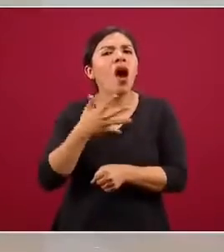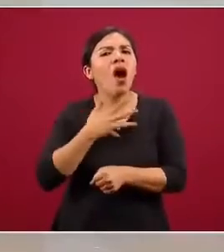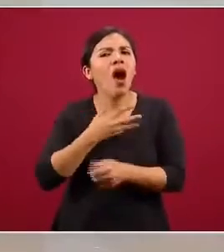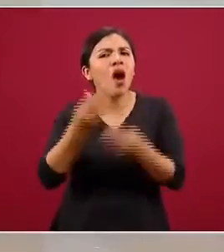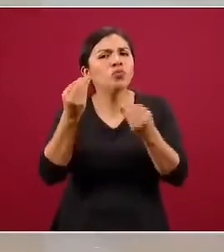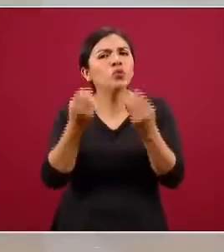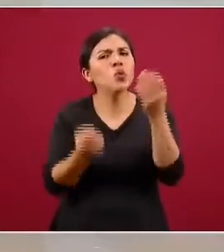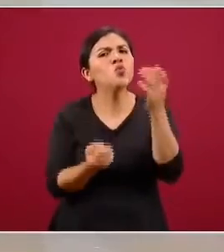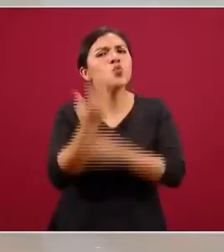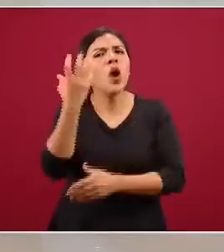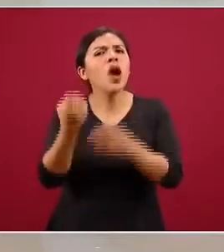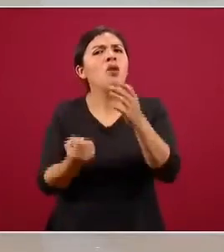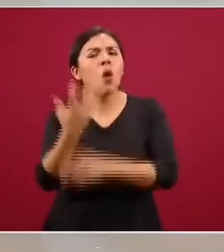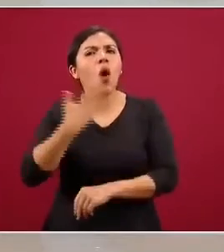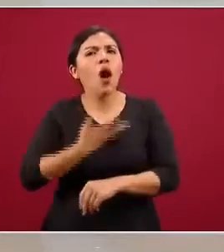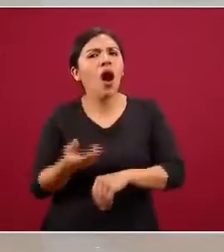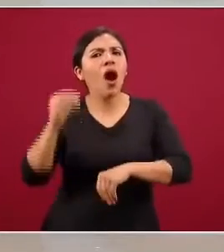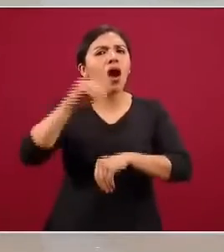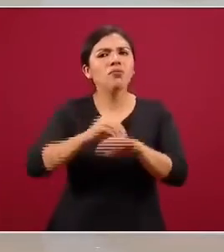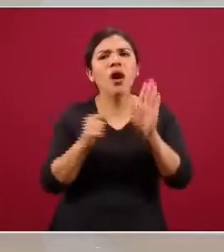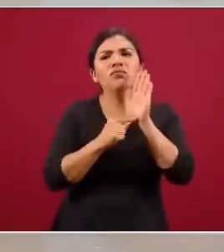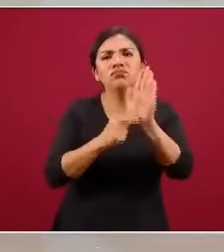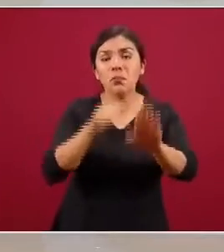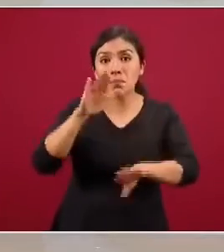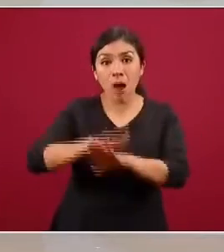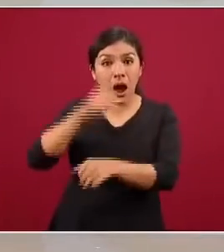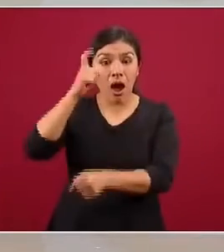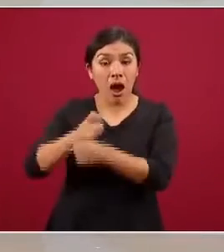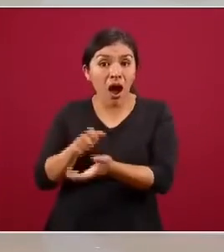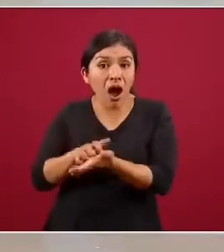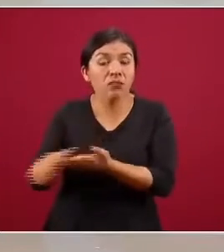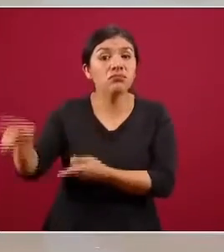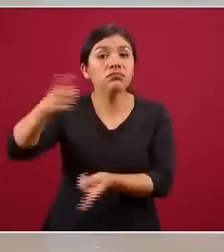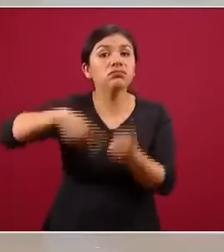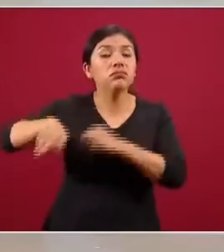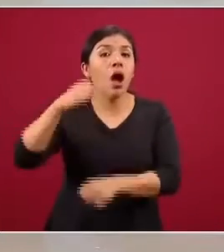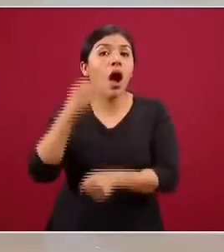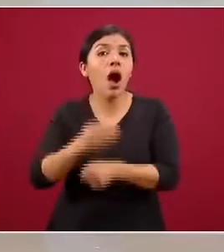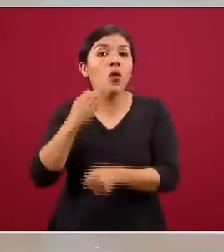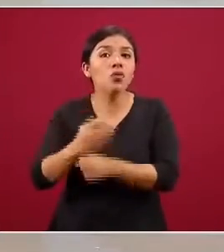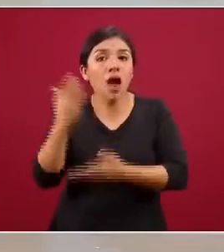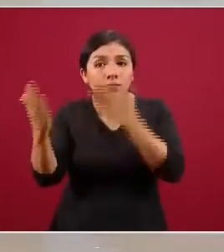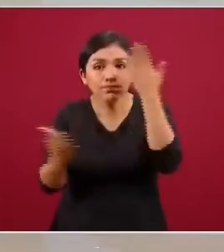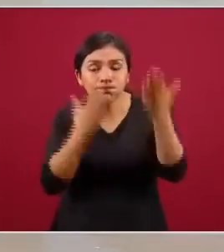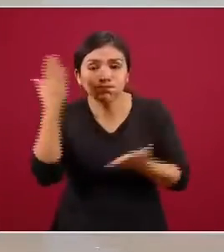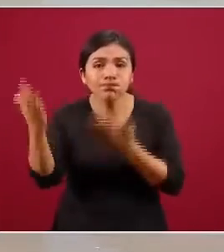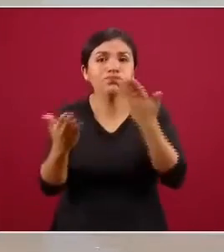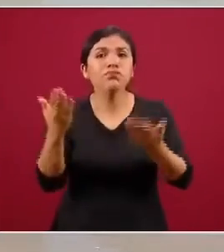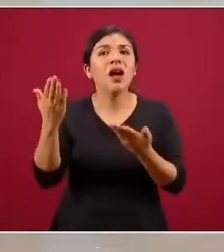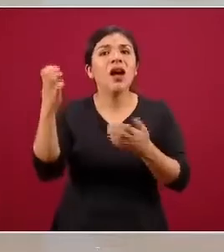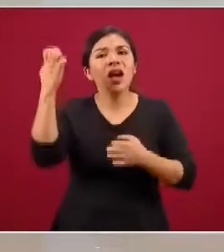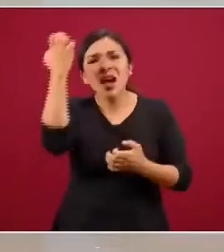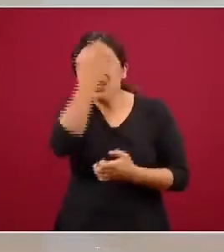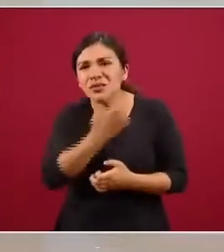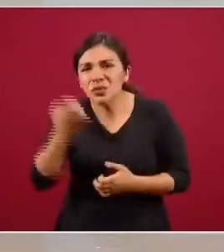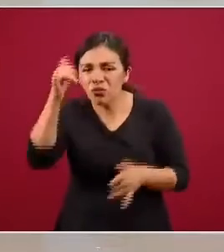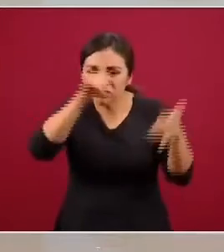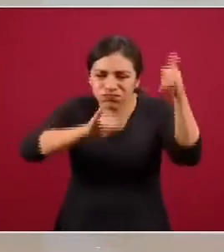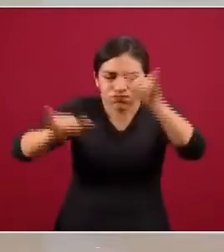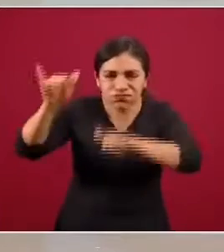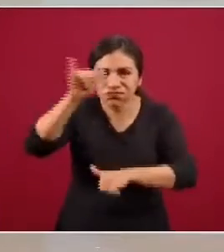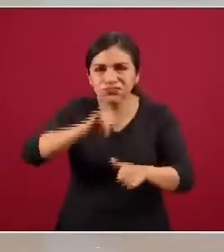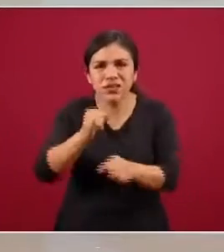de estos nuevos tratamientos que están, la gran mayoría de ellos todavía en ensayos clínicos, es decir, en protocolos